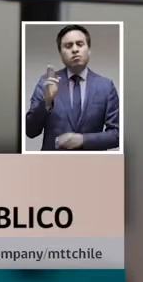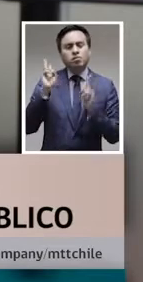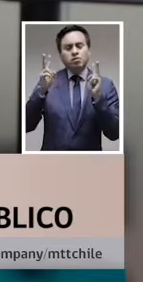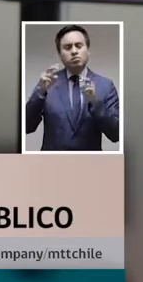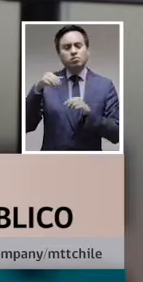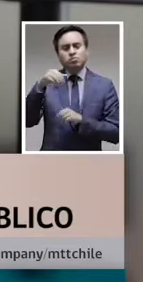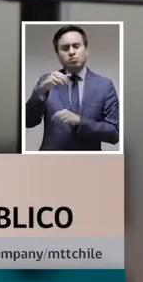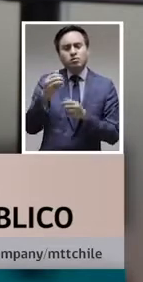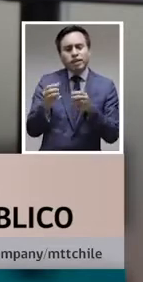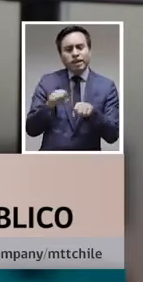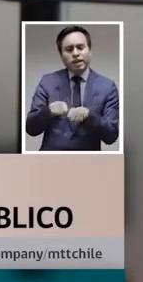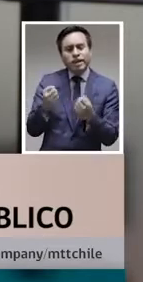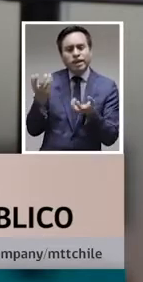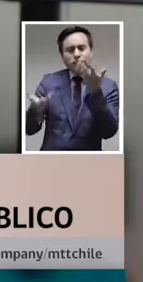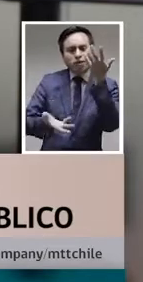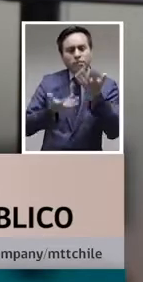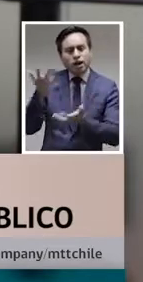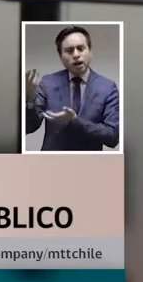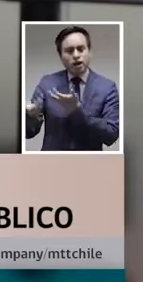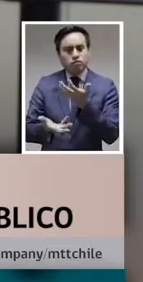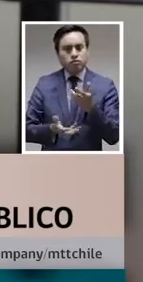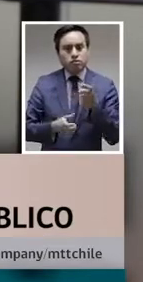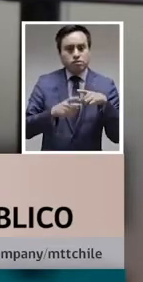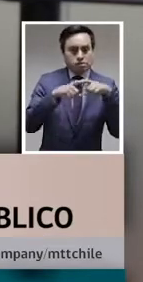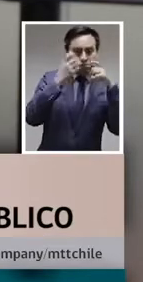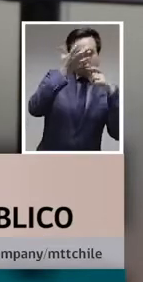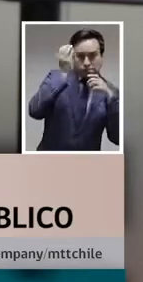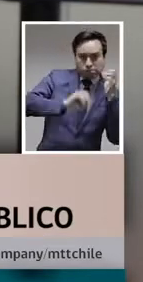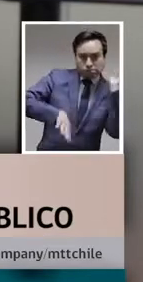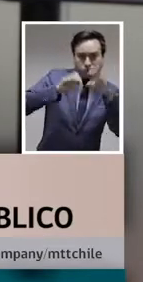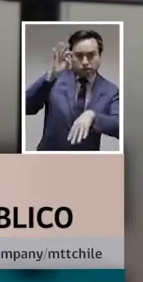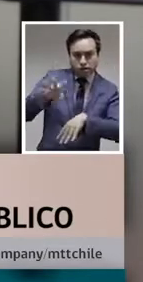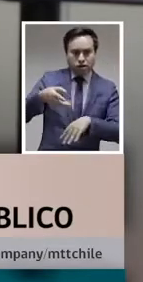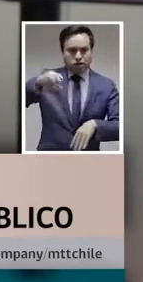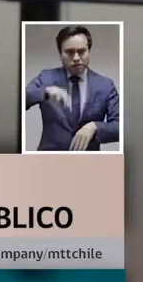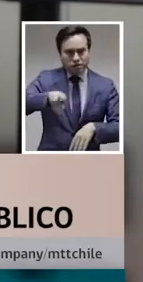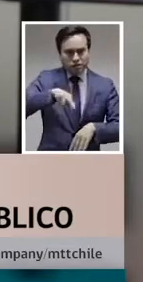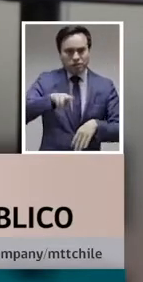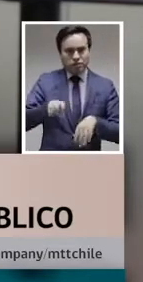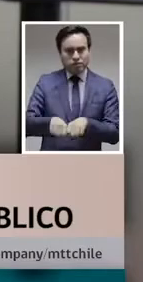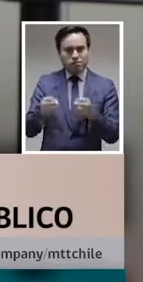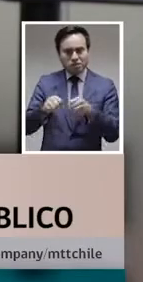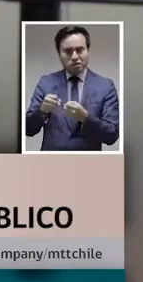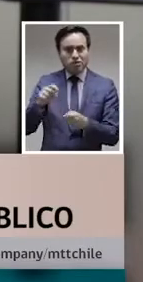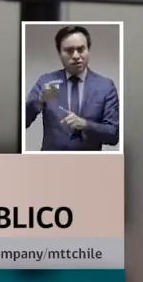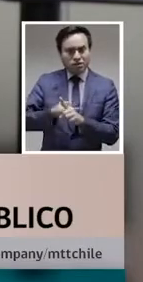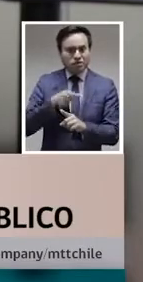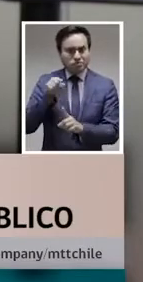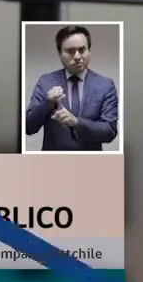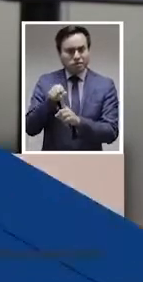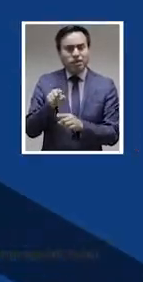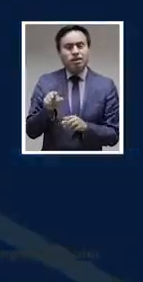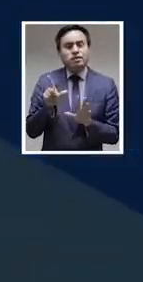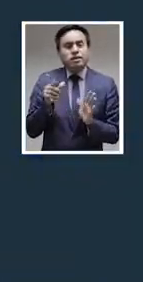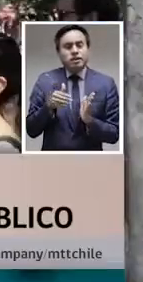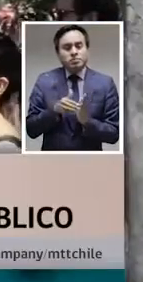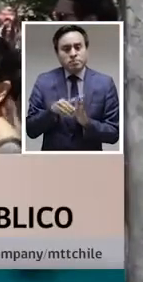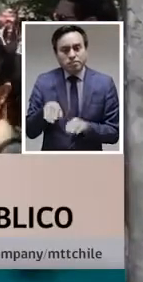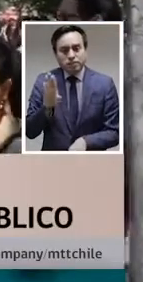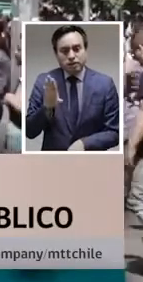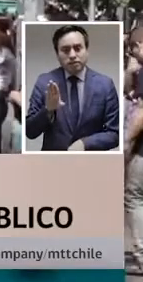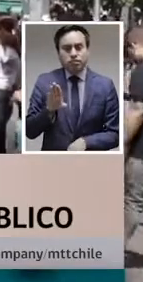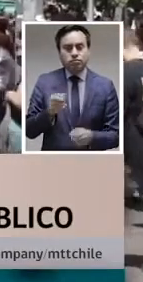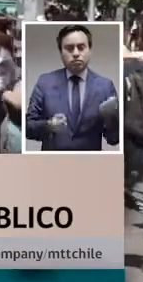quemados, buses entre vandalizados y revandalizados, más de 7.000,